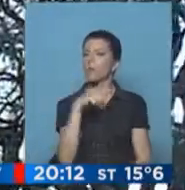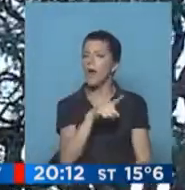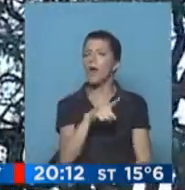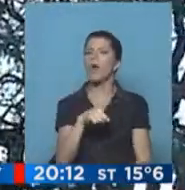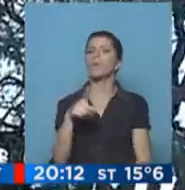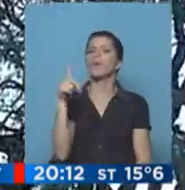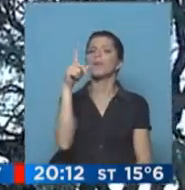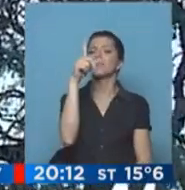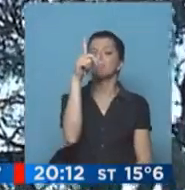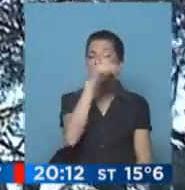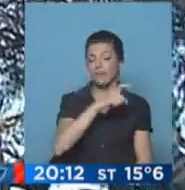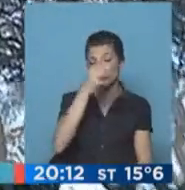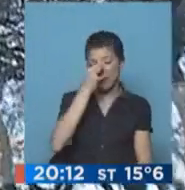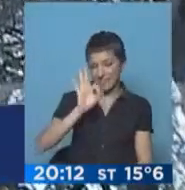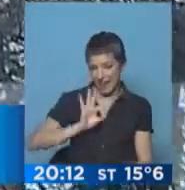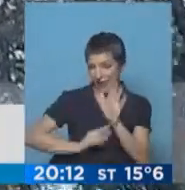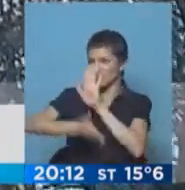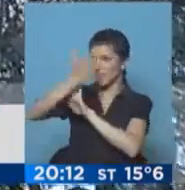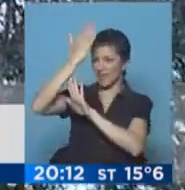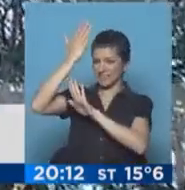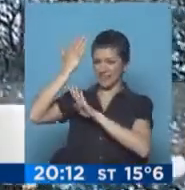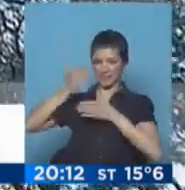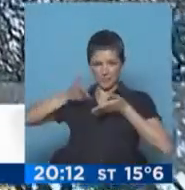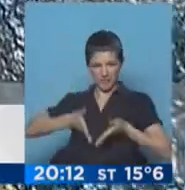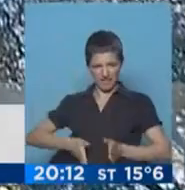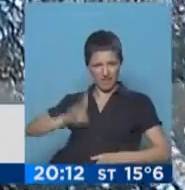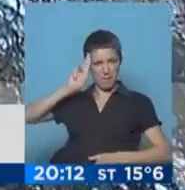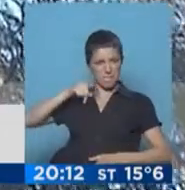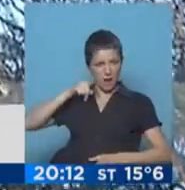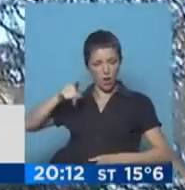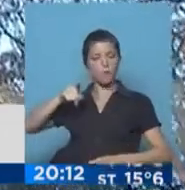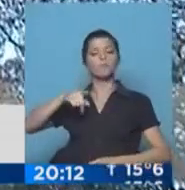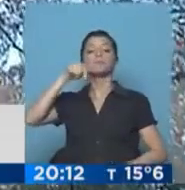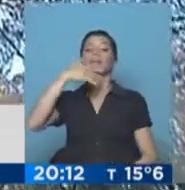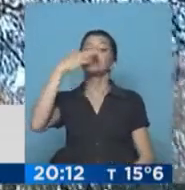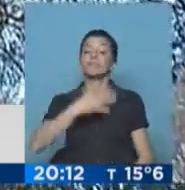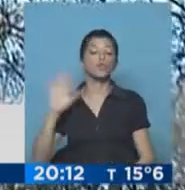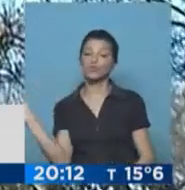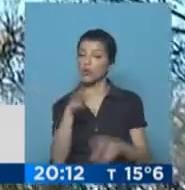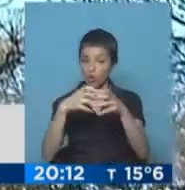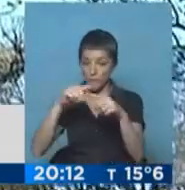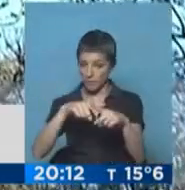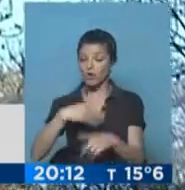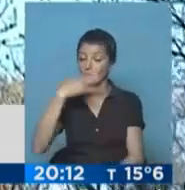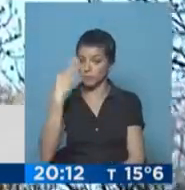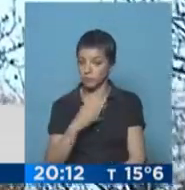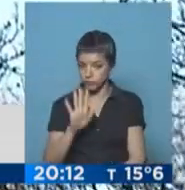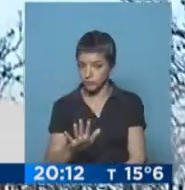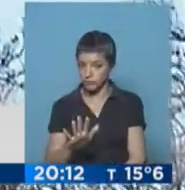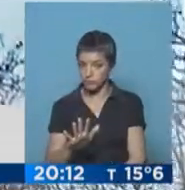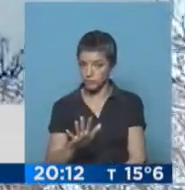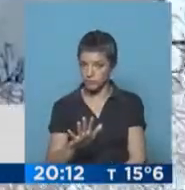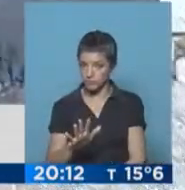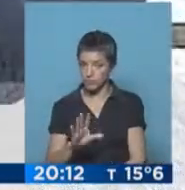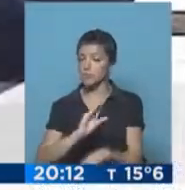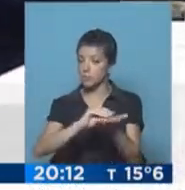Aniversario del nacimiento del general Perón, y fue una decisión en la que participaron todos los bloques, fue una decisión por unanimidad de la legislatura.